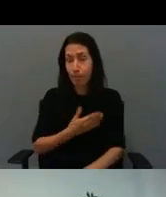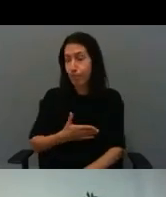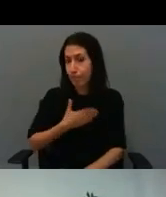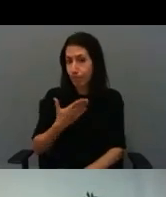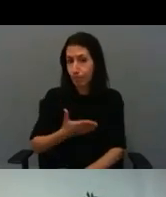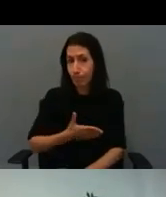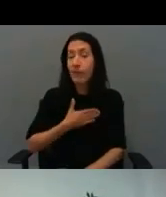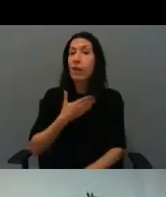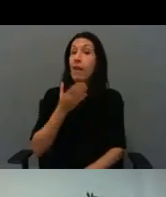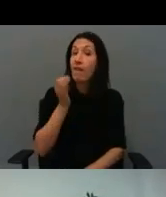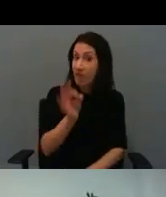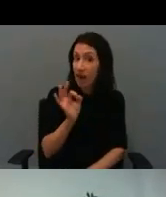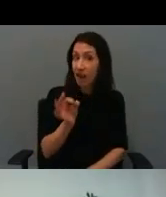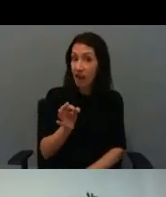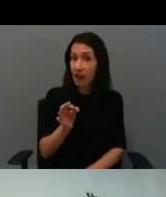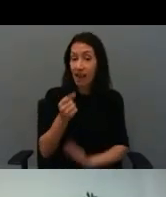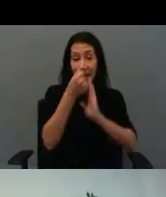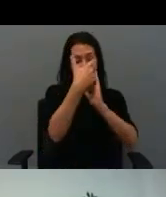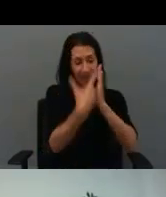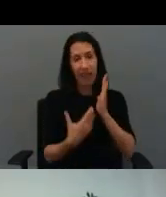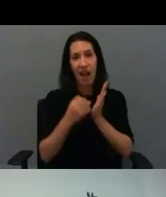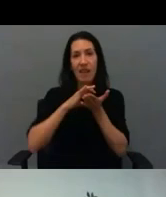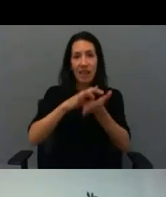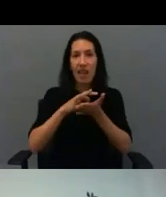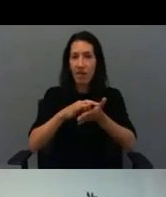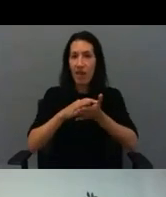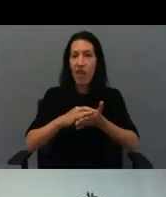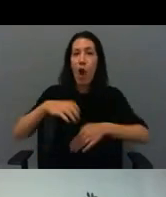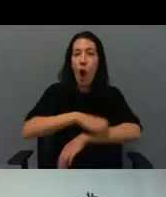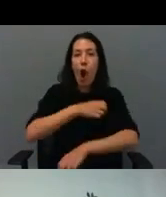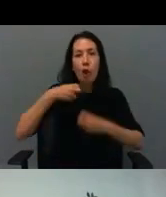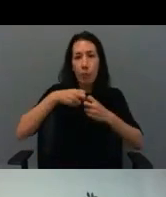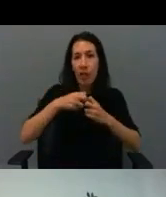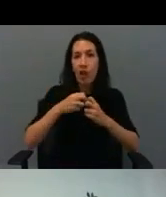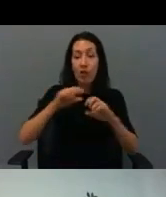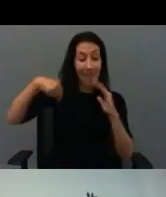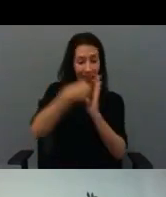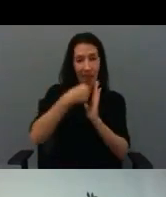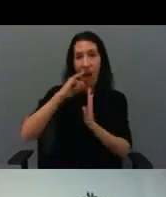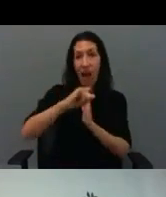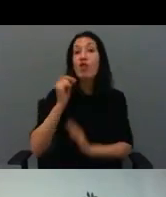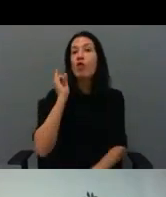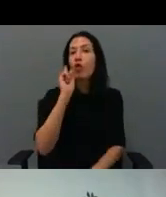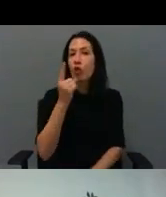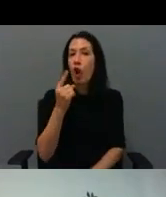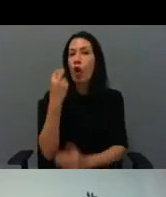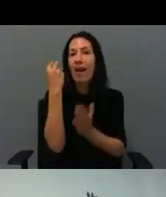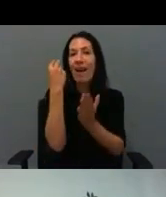están contemplados dentro de la cartera de servicios de ortoprotésicos exclusivamente los lectores